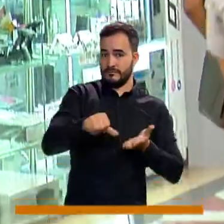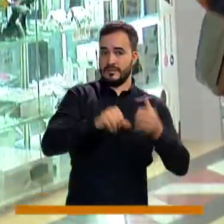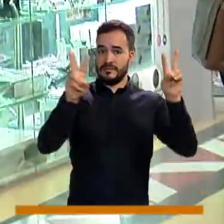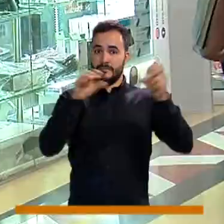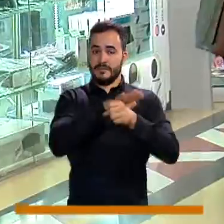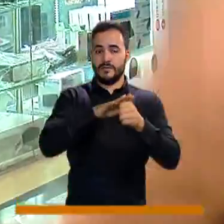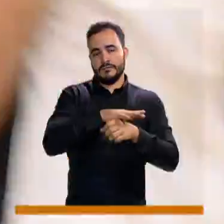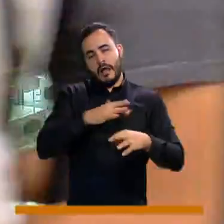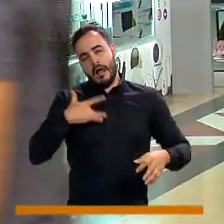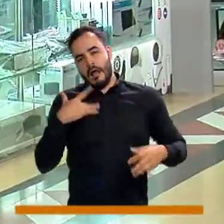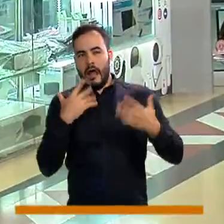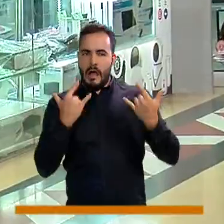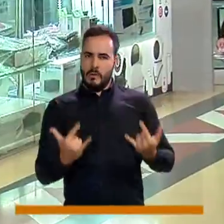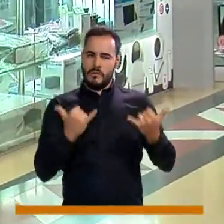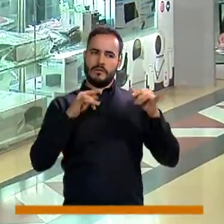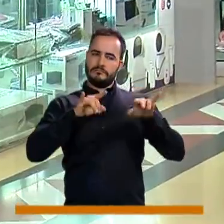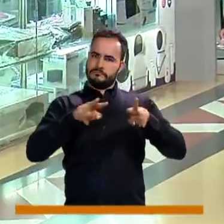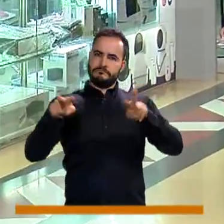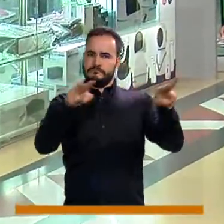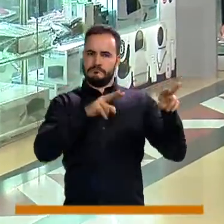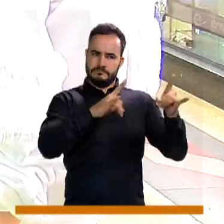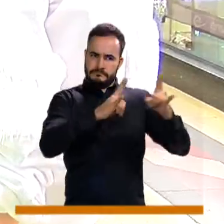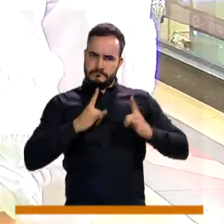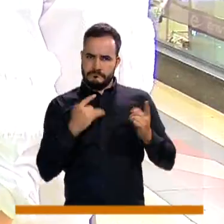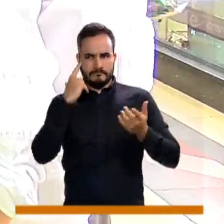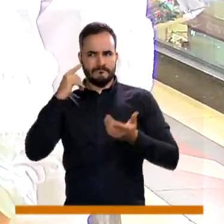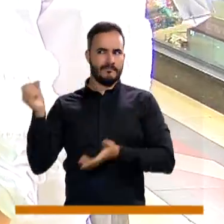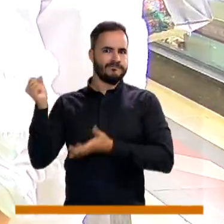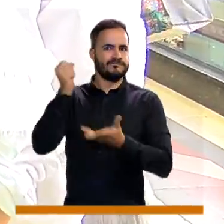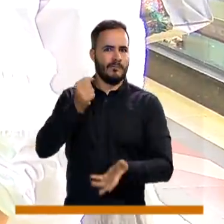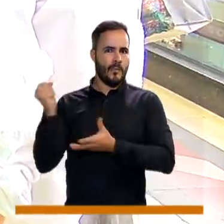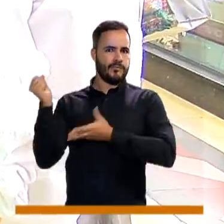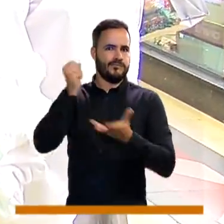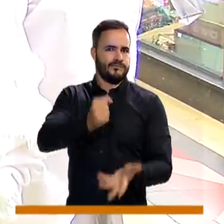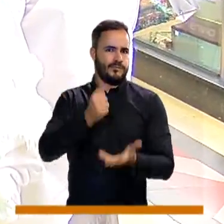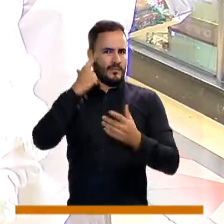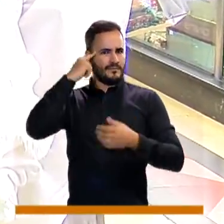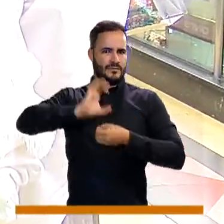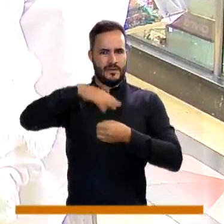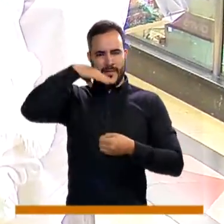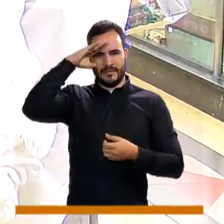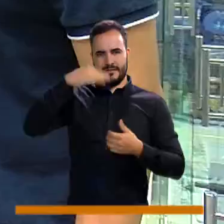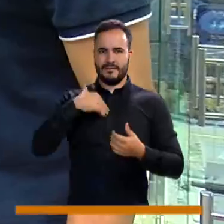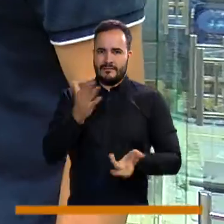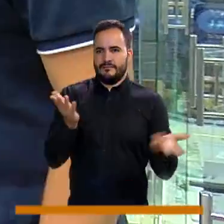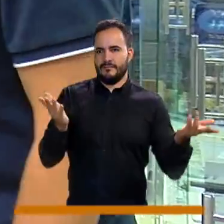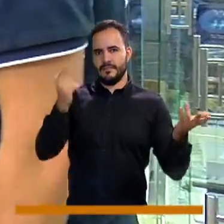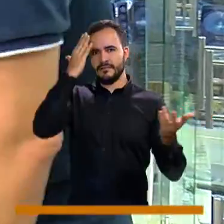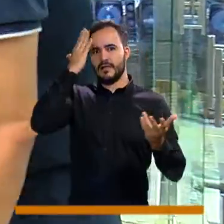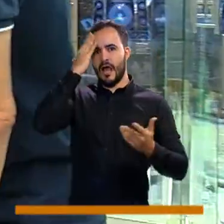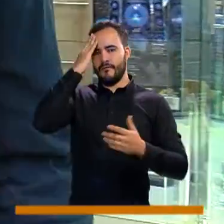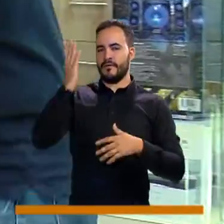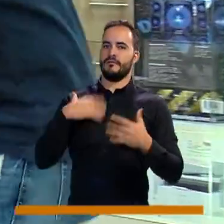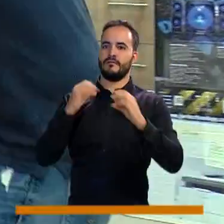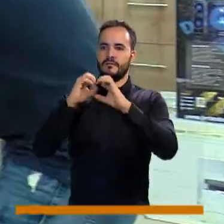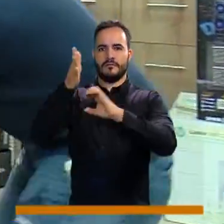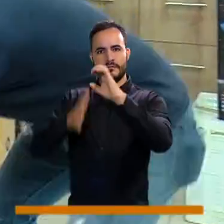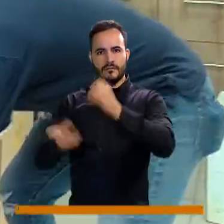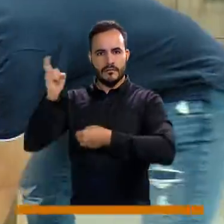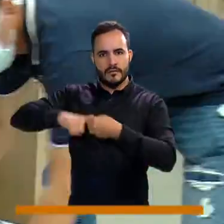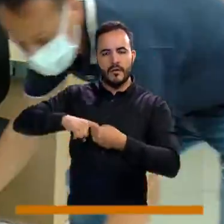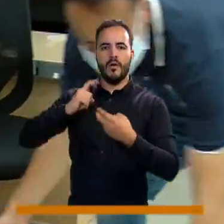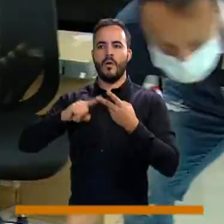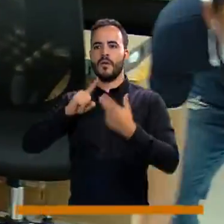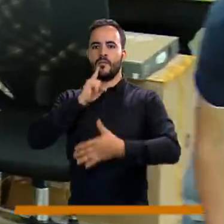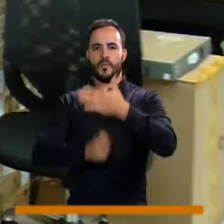vivir en el próximo año, por lo que se dejó de percibir de algunos de los ingresos más significativos para la ciudad,